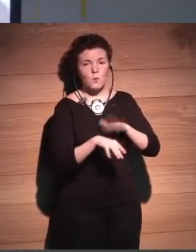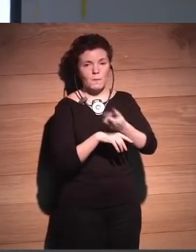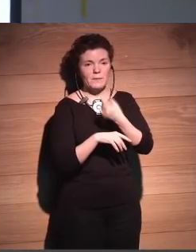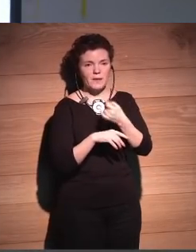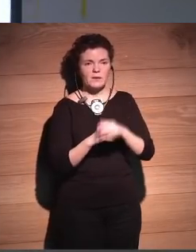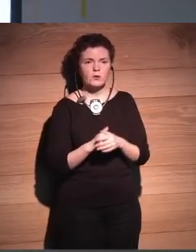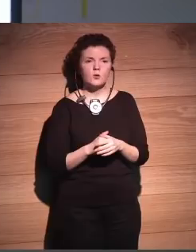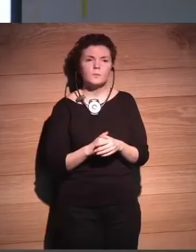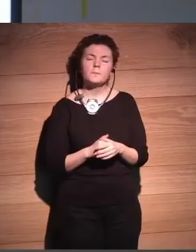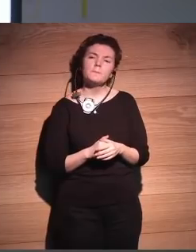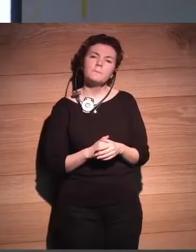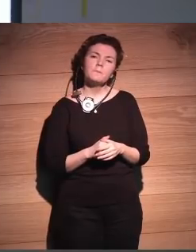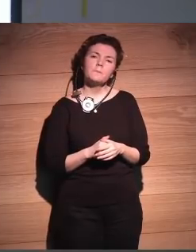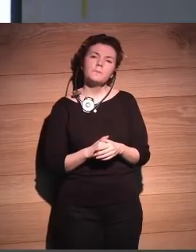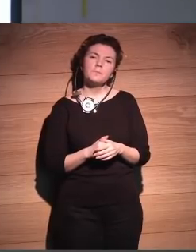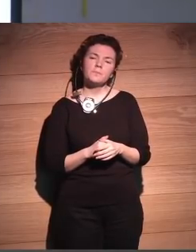Esta es la vía